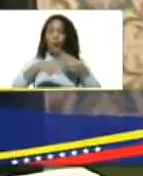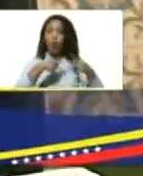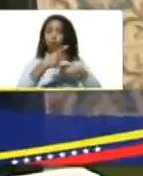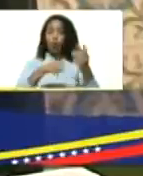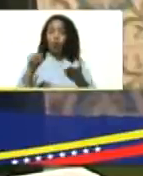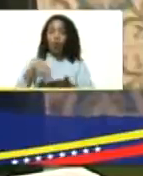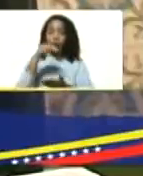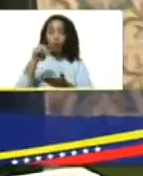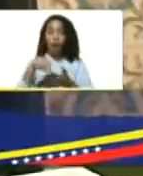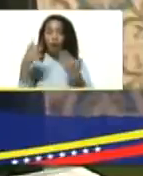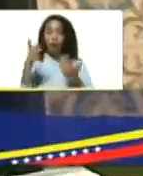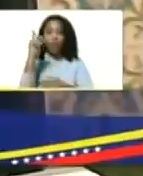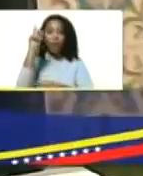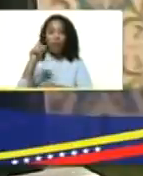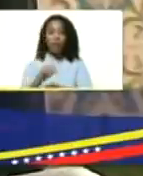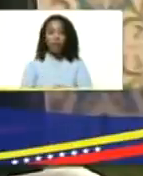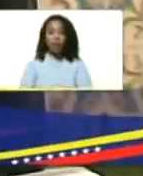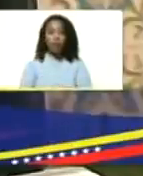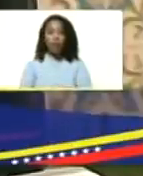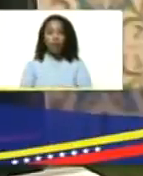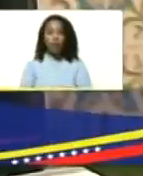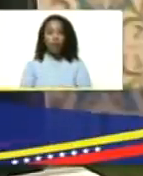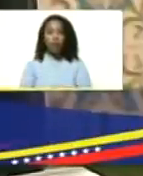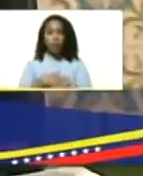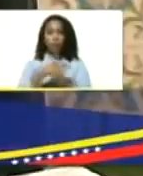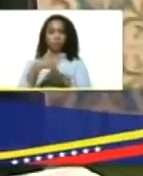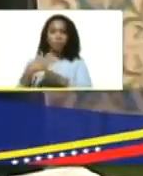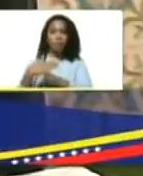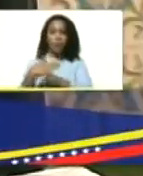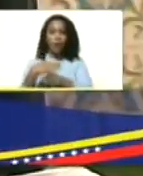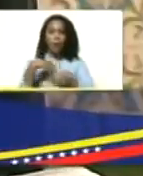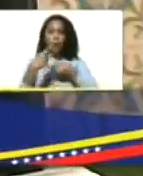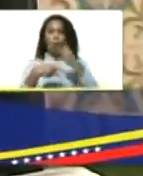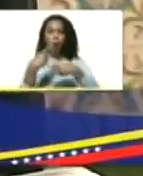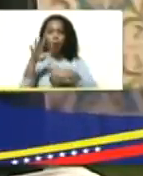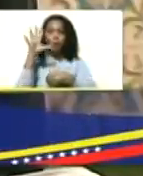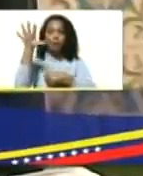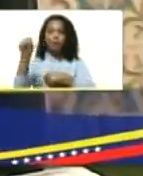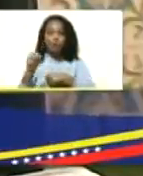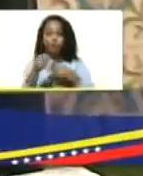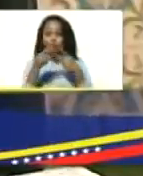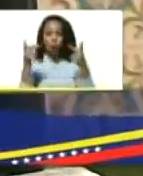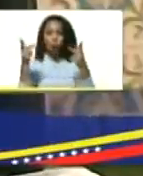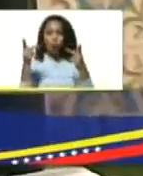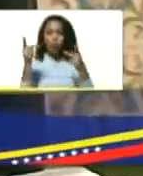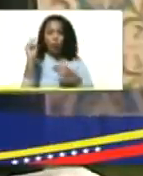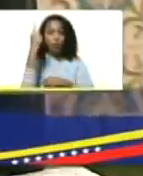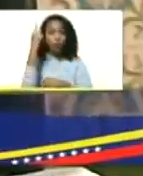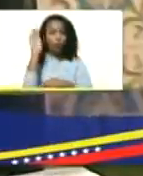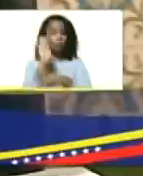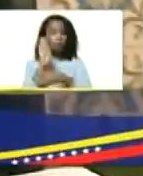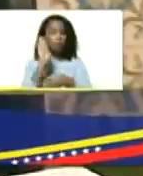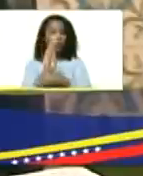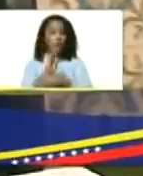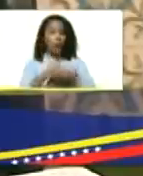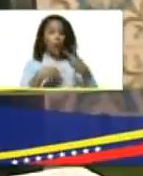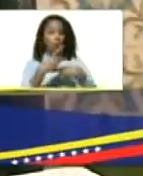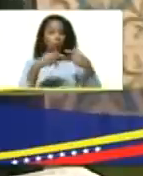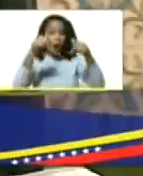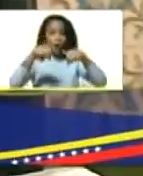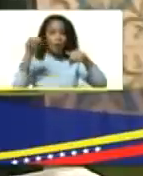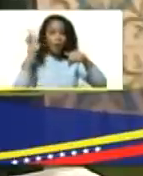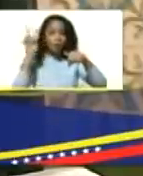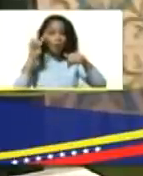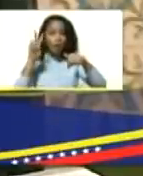que también comparten una política de compras públicas pero lo primero es cuidar lo que se produce en venezuela